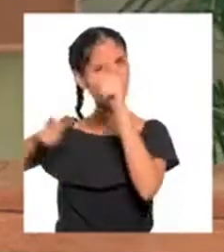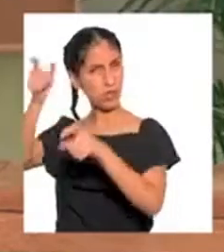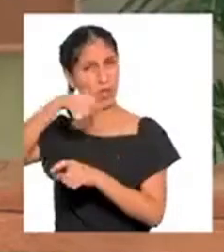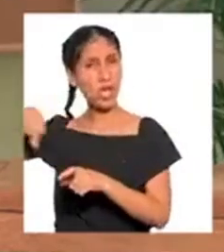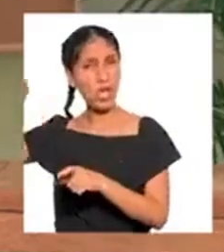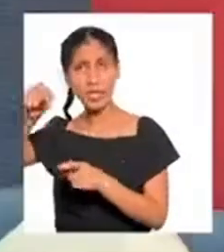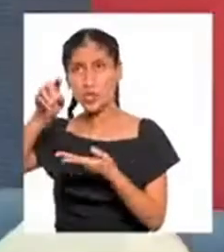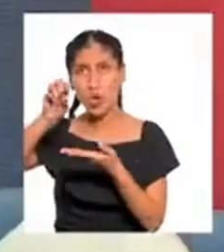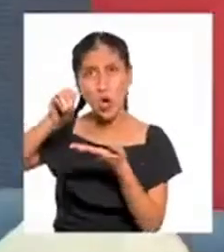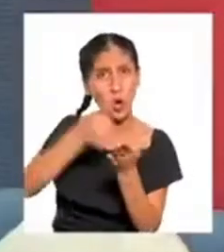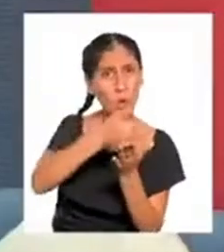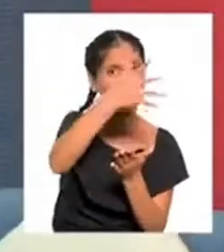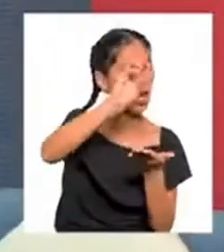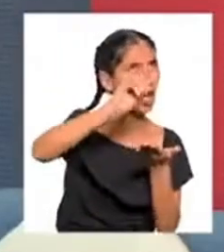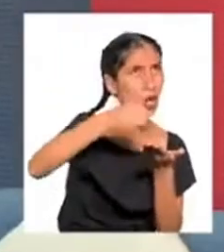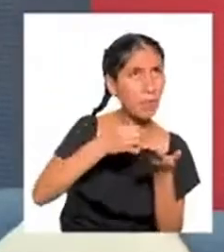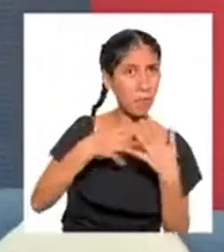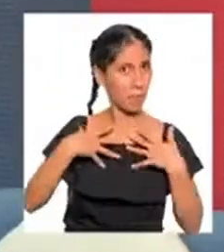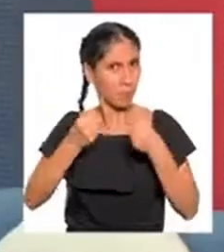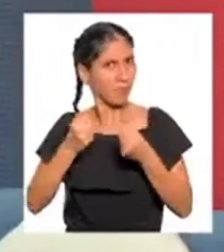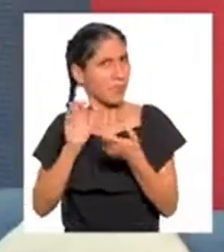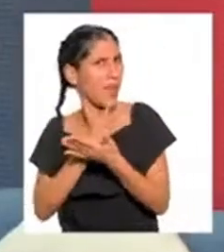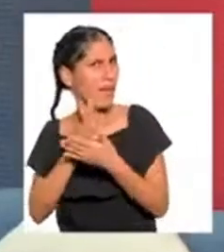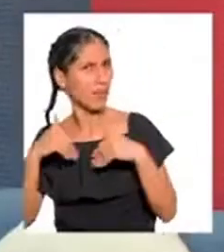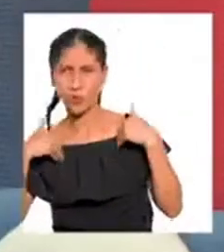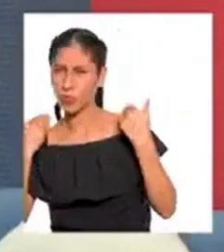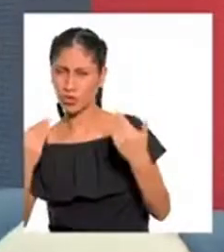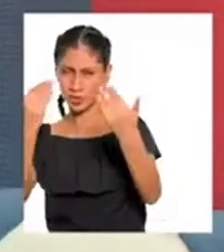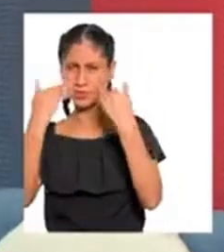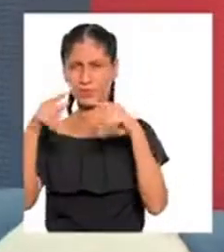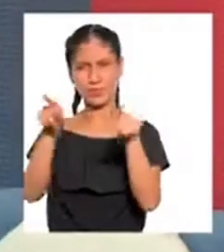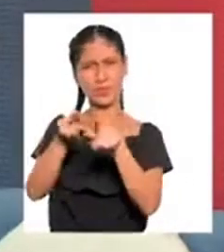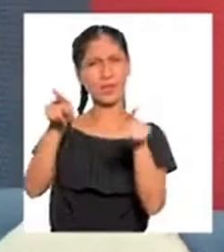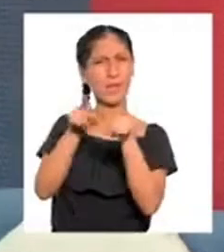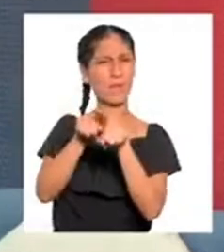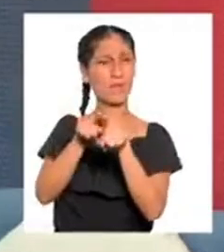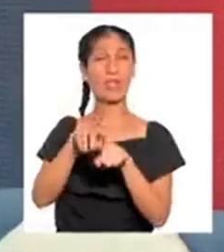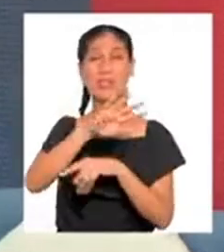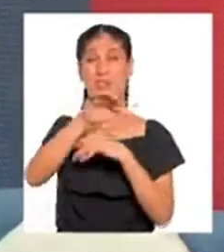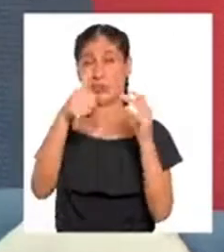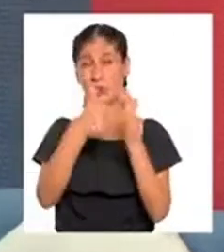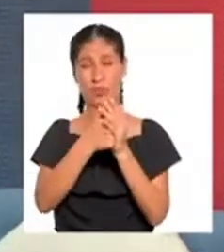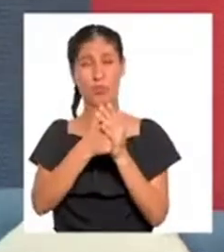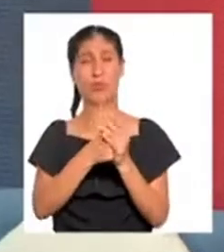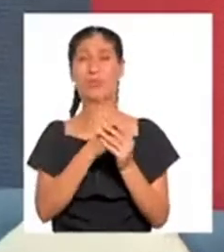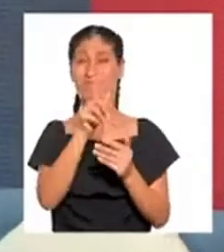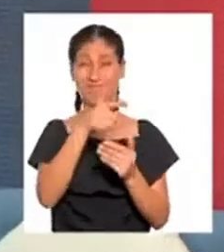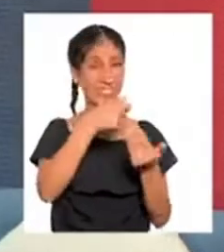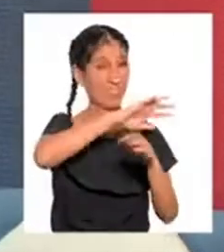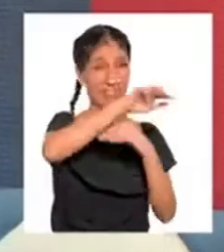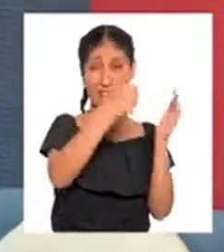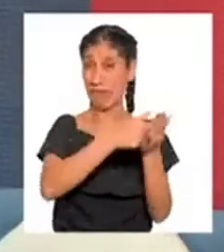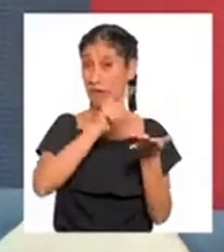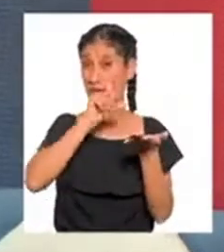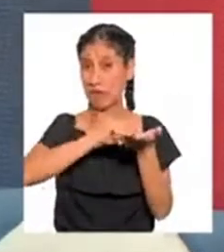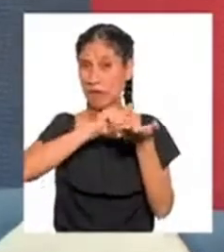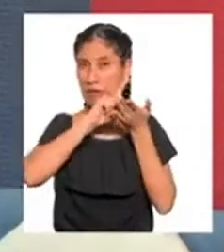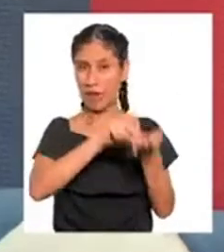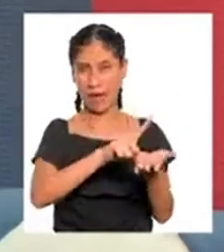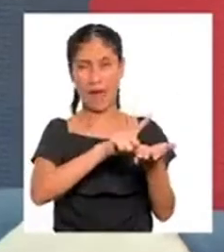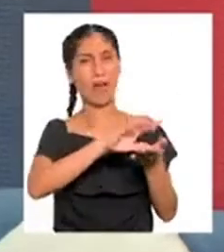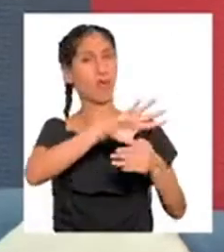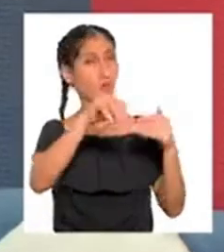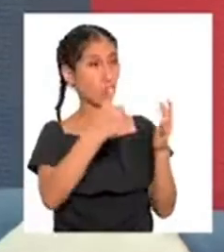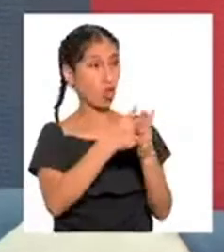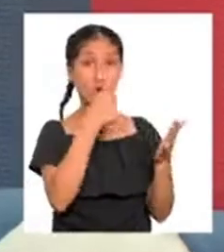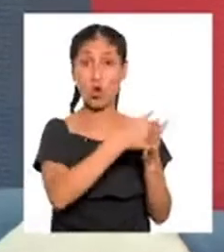mínimo de calorías. Además, se agravaron diversos problemas nutricionales y el costo de vida se vio aumentado porque la producción agrícola se